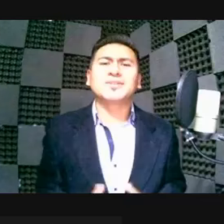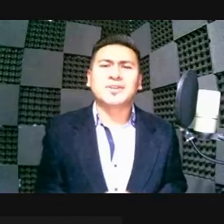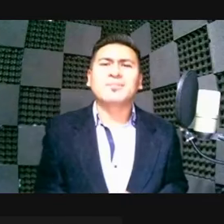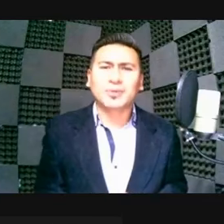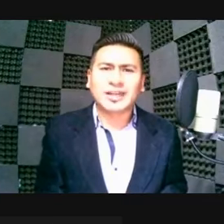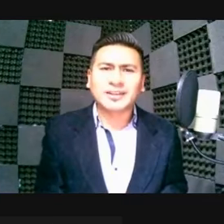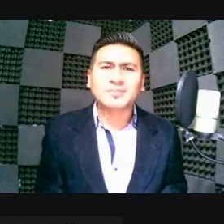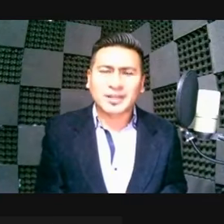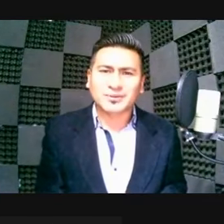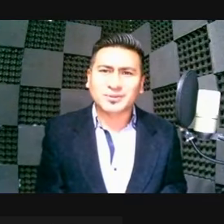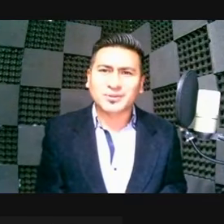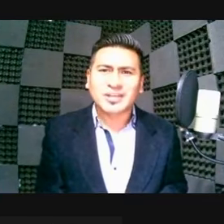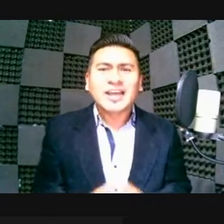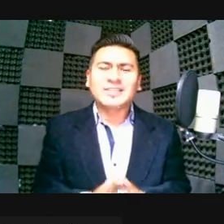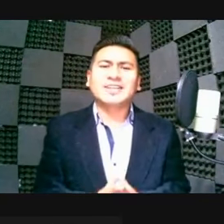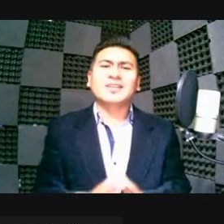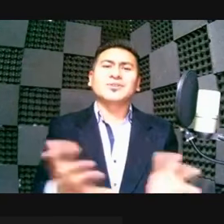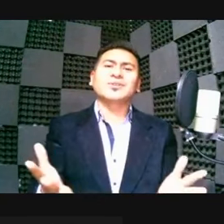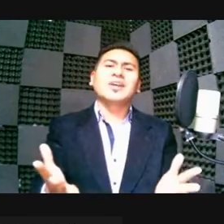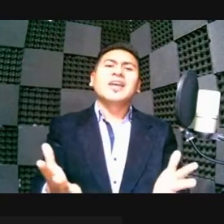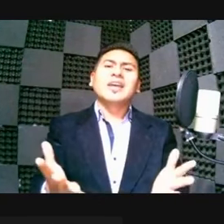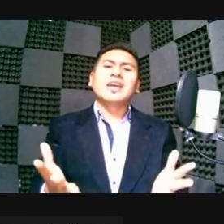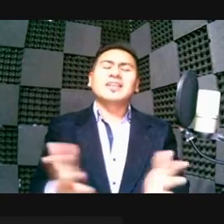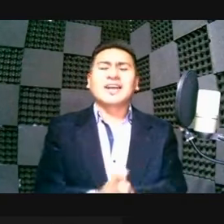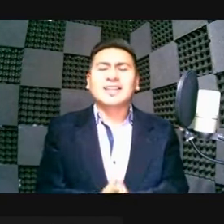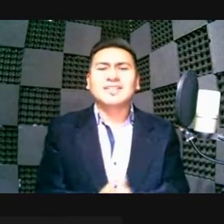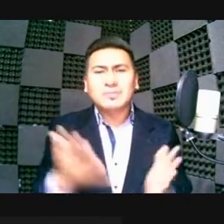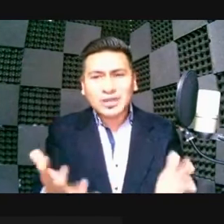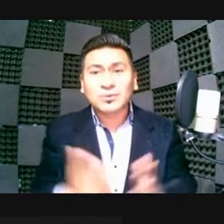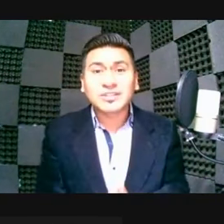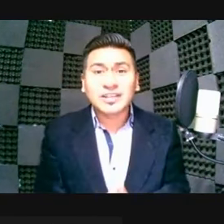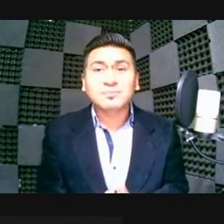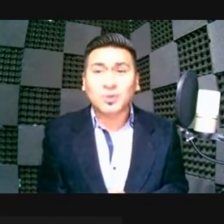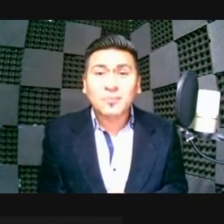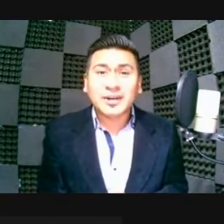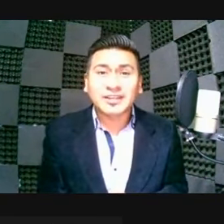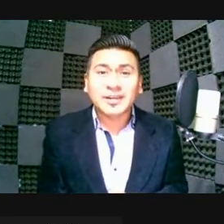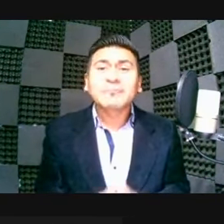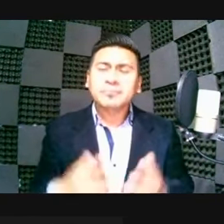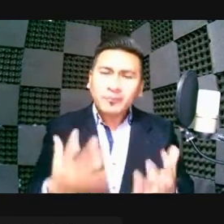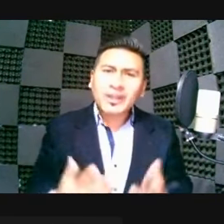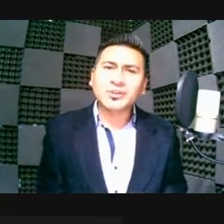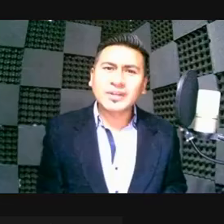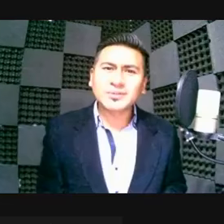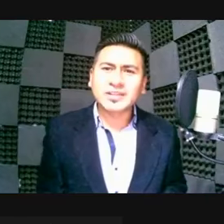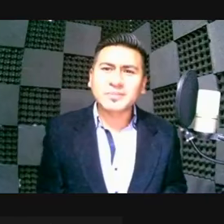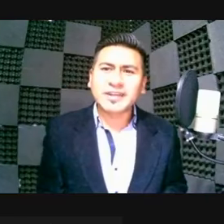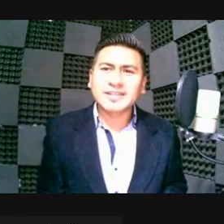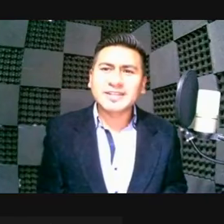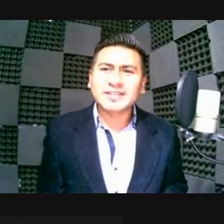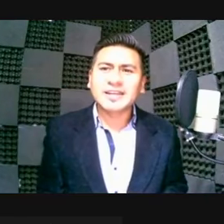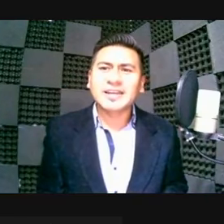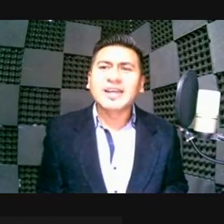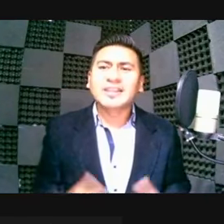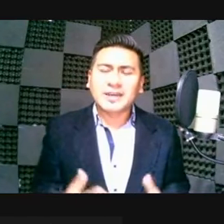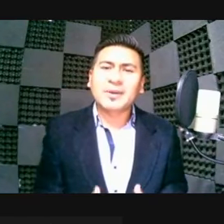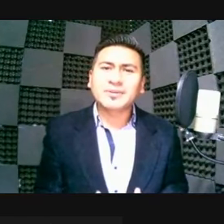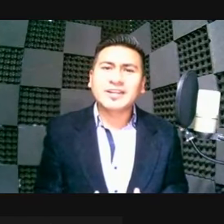también son importantes para nosotros. Así que nosotros les agradecemos a ustedes por compartir todas sus experiencias